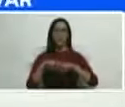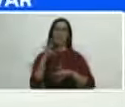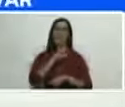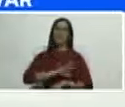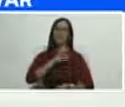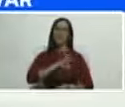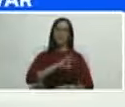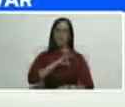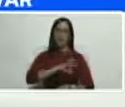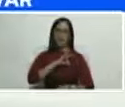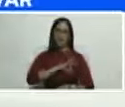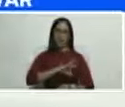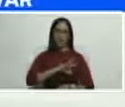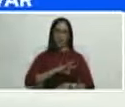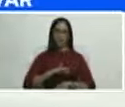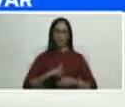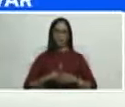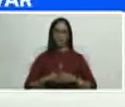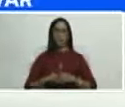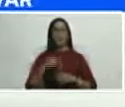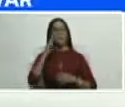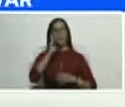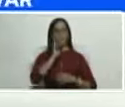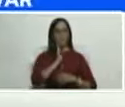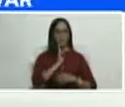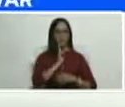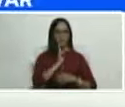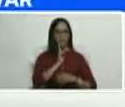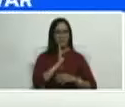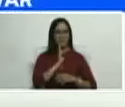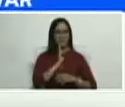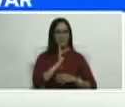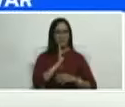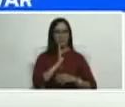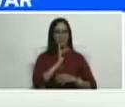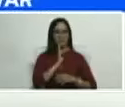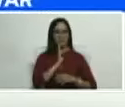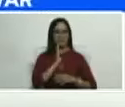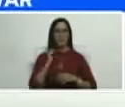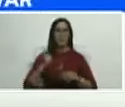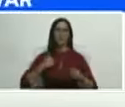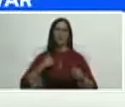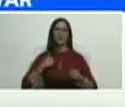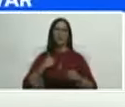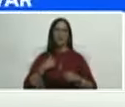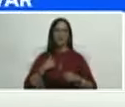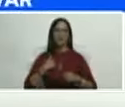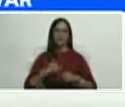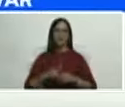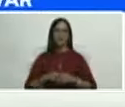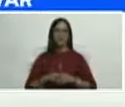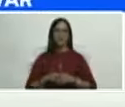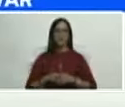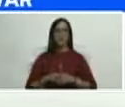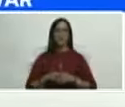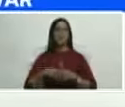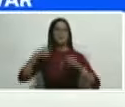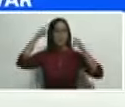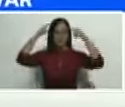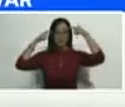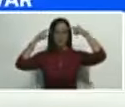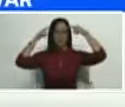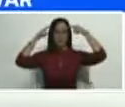socialismo del socialismo bolivariano bolivariano Cristiano Cristiano chavista